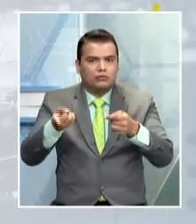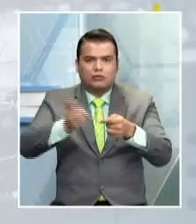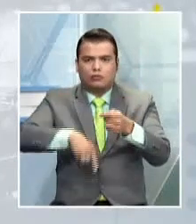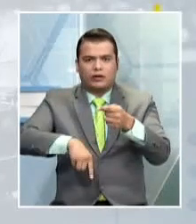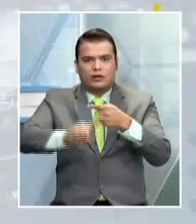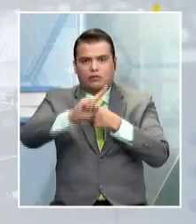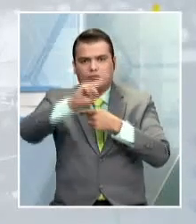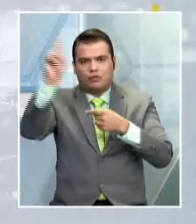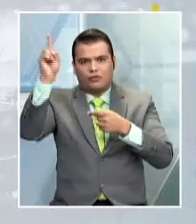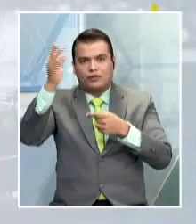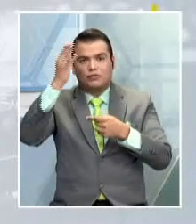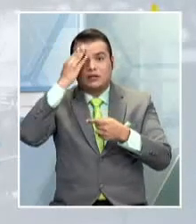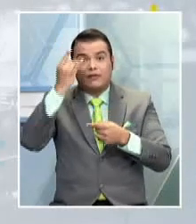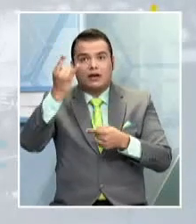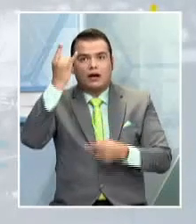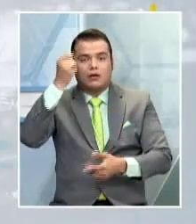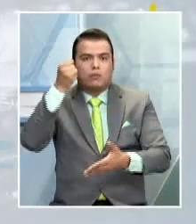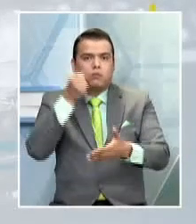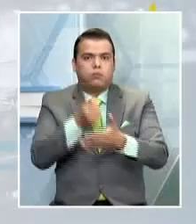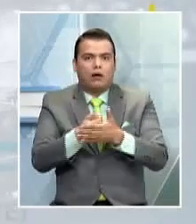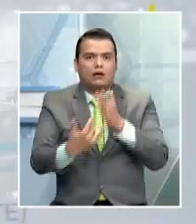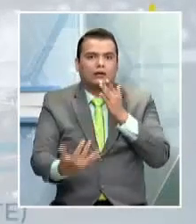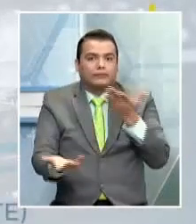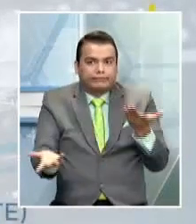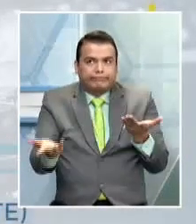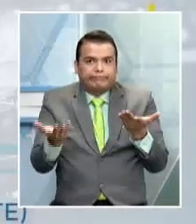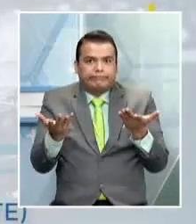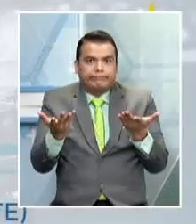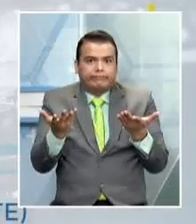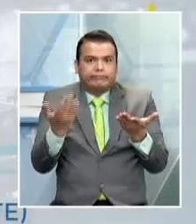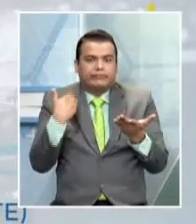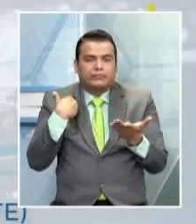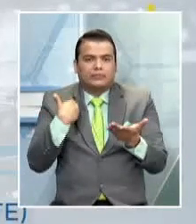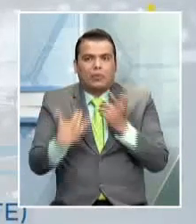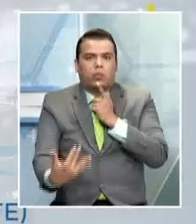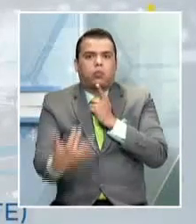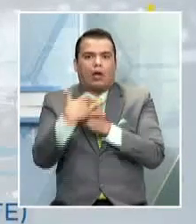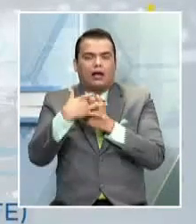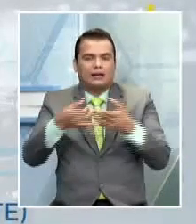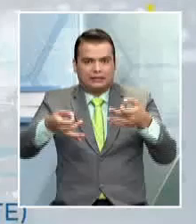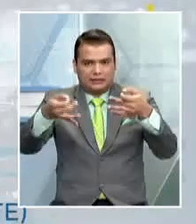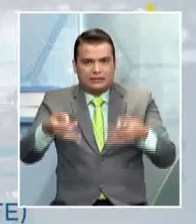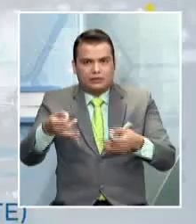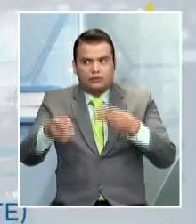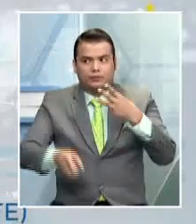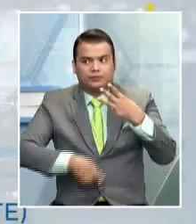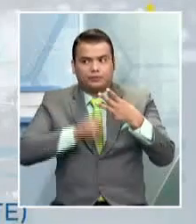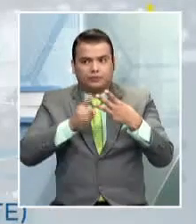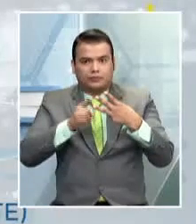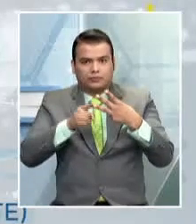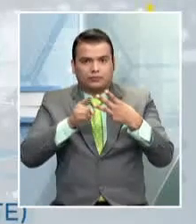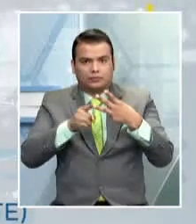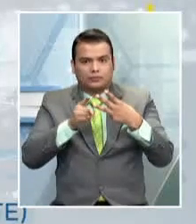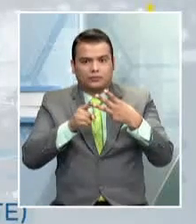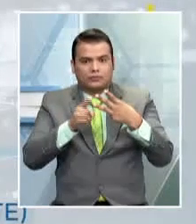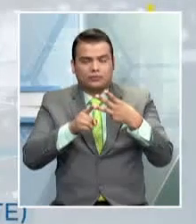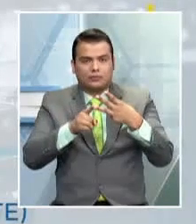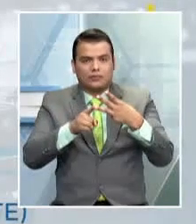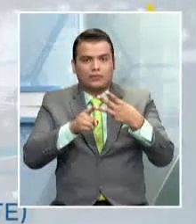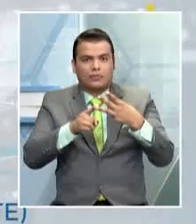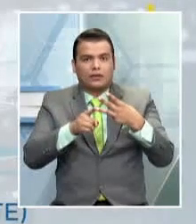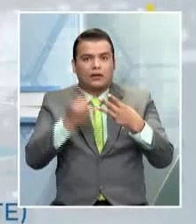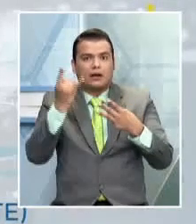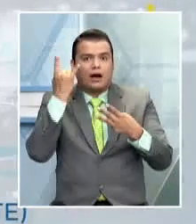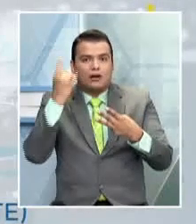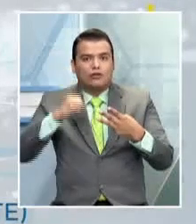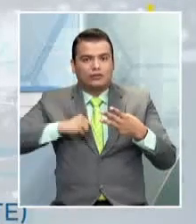es un objeto contundente que en caso de un accidente pues no lo va a proteger. Y tercero, en aquellos cascos que a pesar de ser reglamentarios son